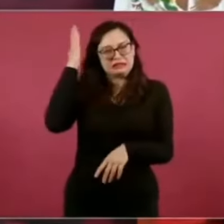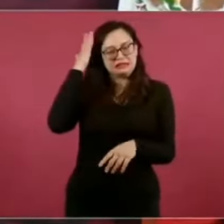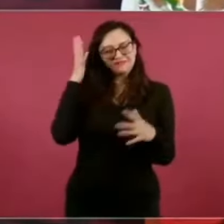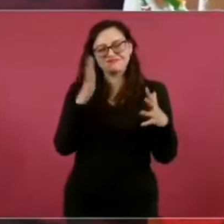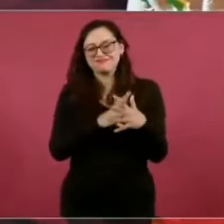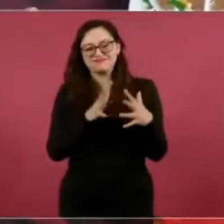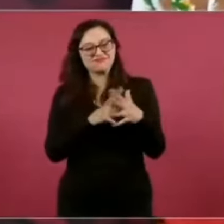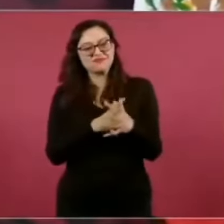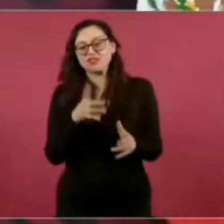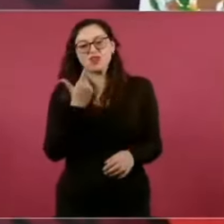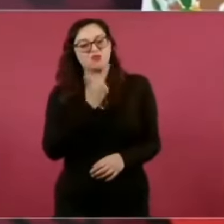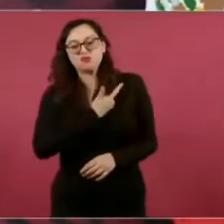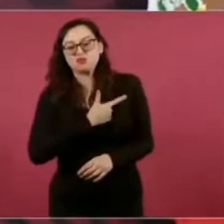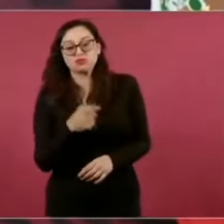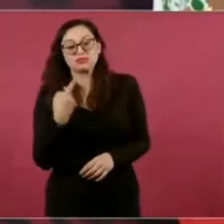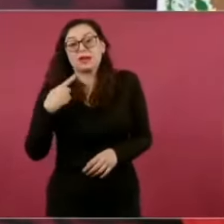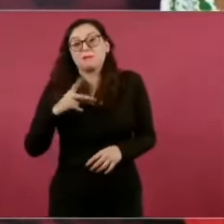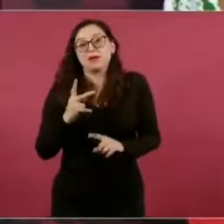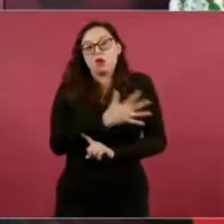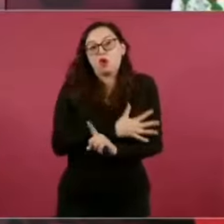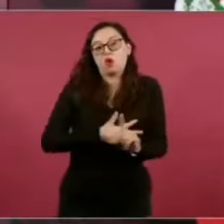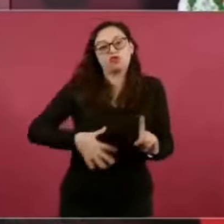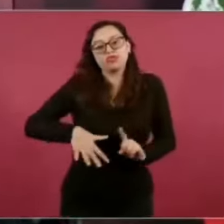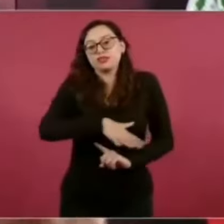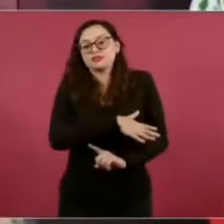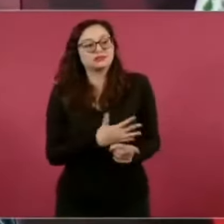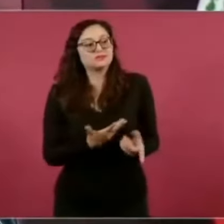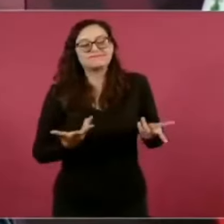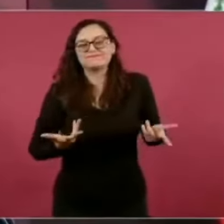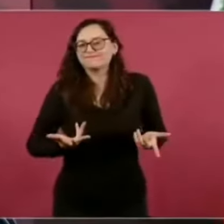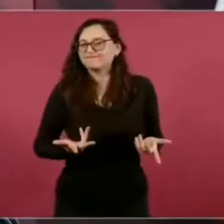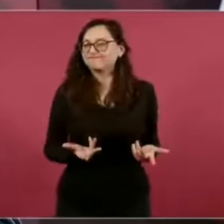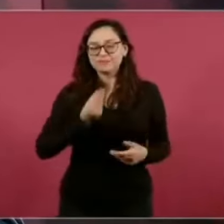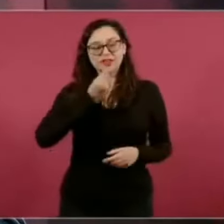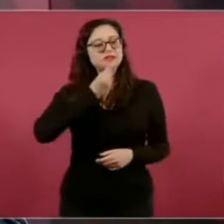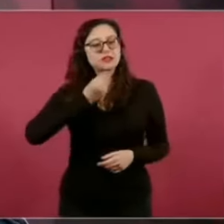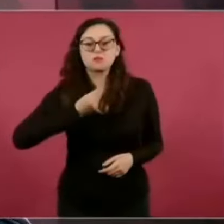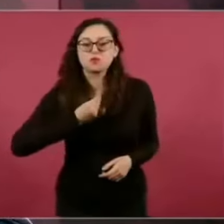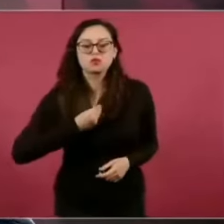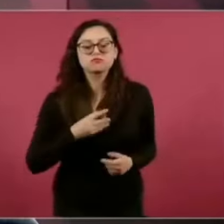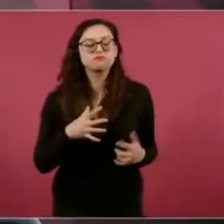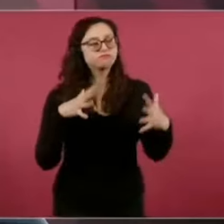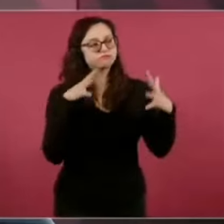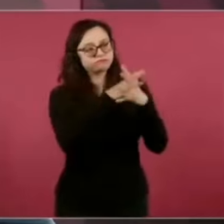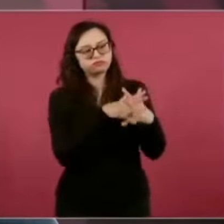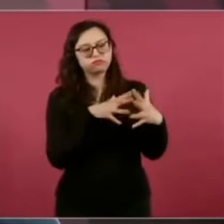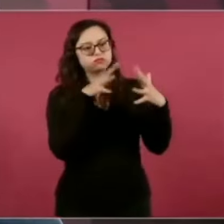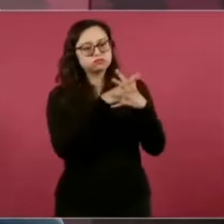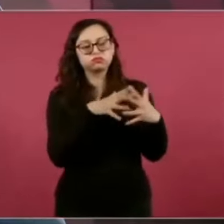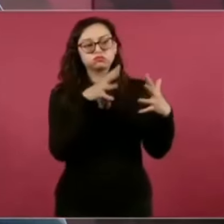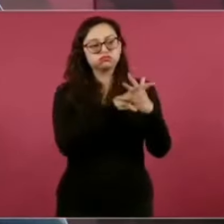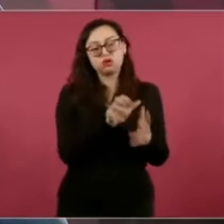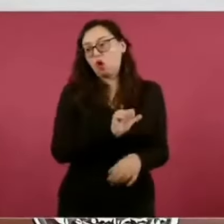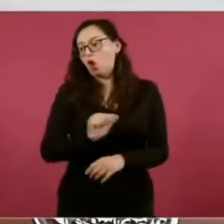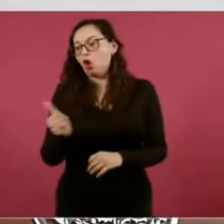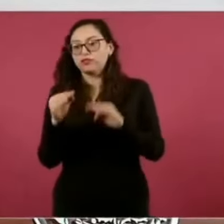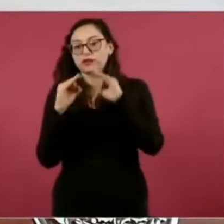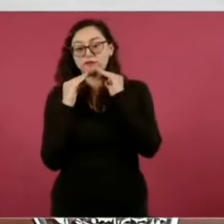Pero así se presentaron las circunstancias. No tuvieron otra opción, otra alternativa.